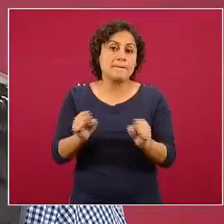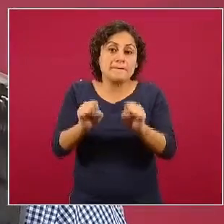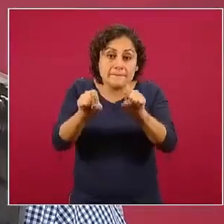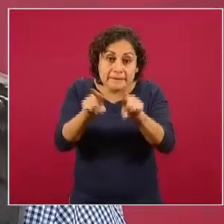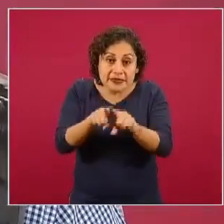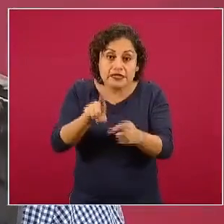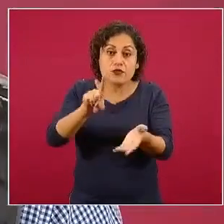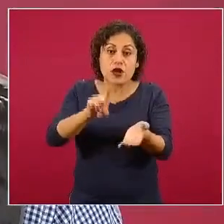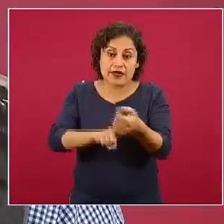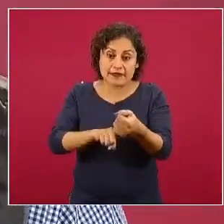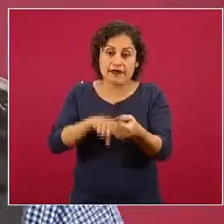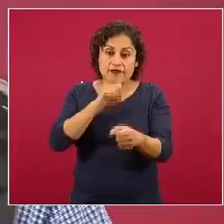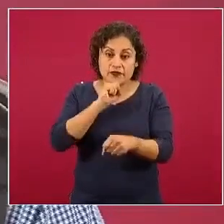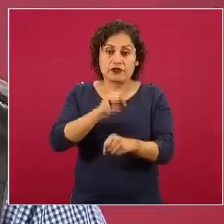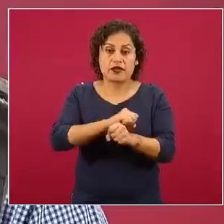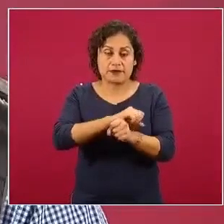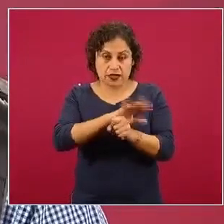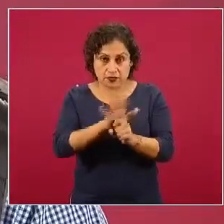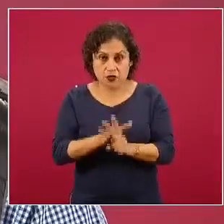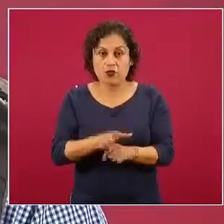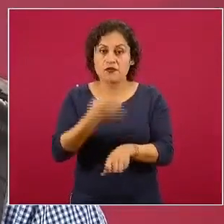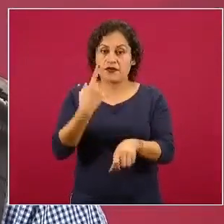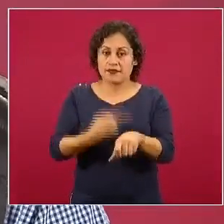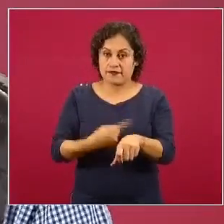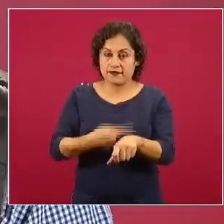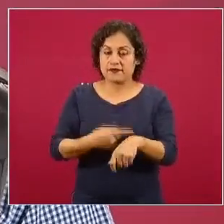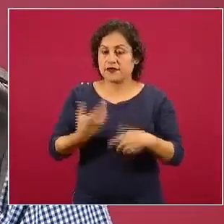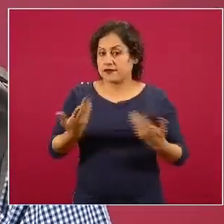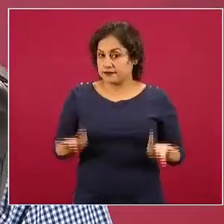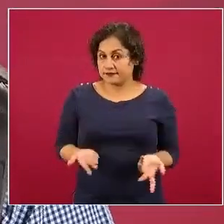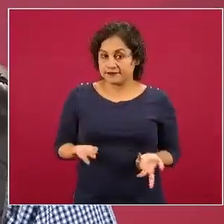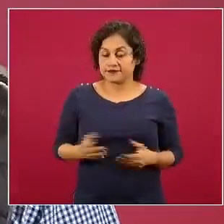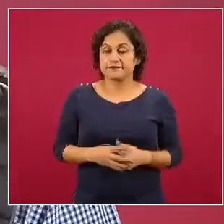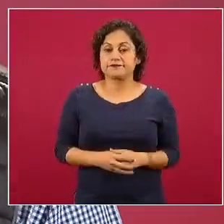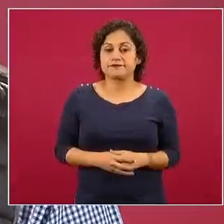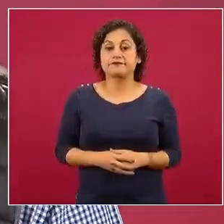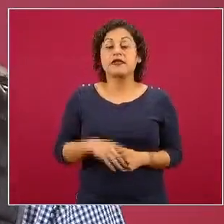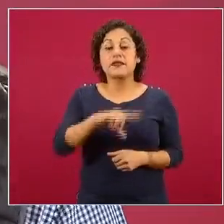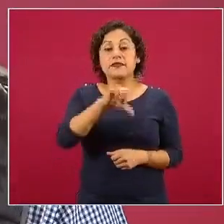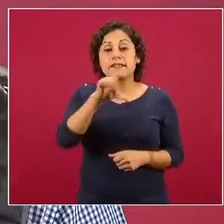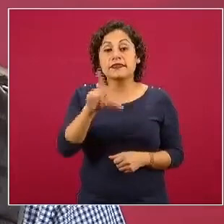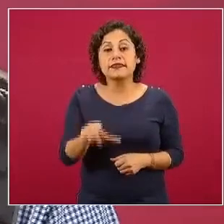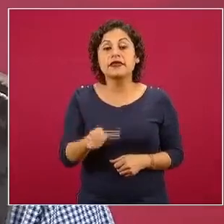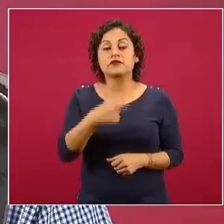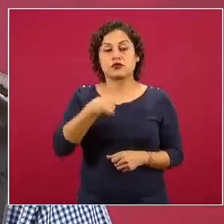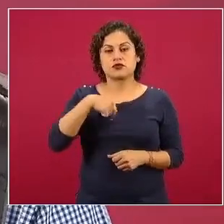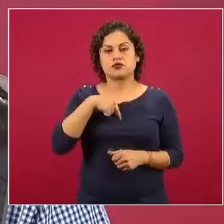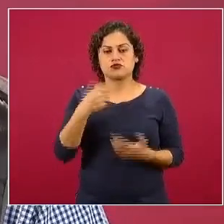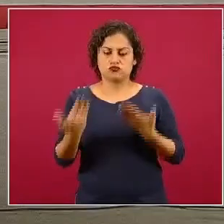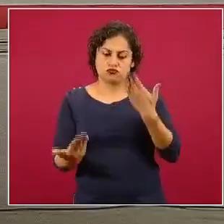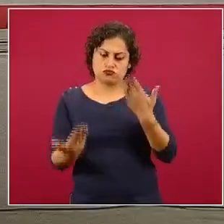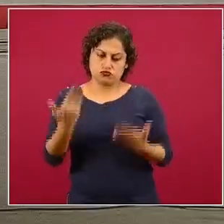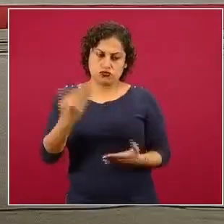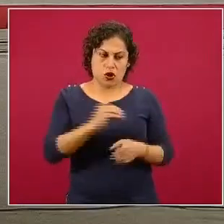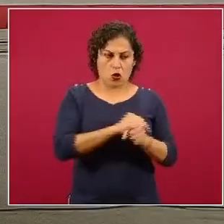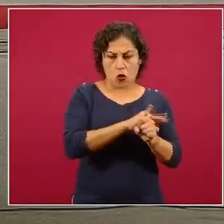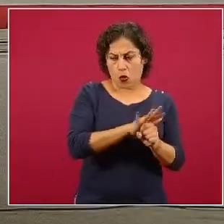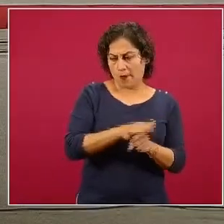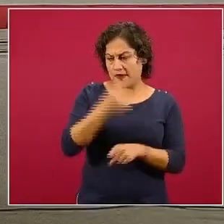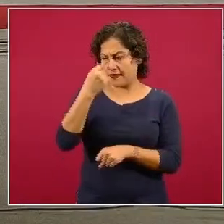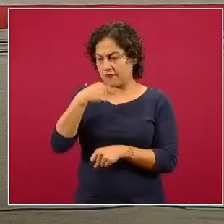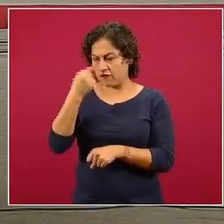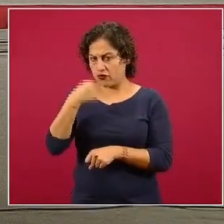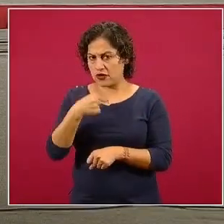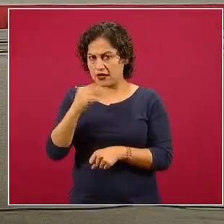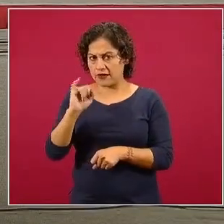signos y síntomas que se ven en COVID-19. Cuando comparamos un poco influenza con COVID-19,